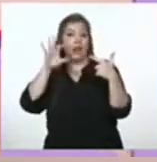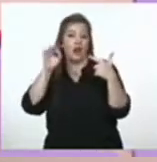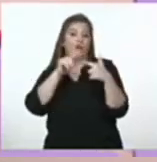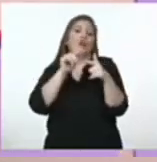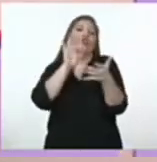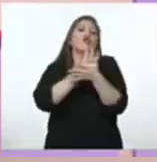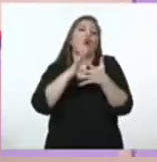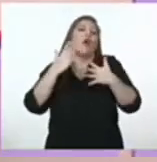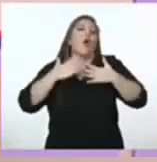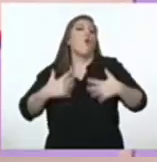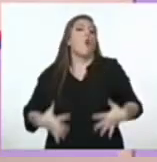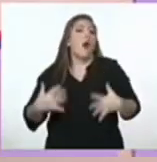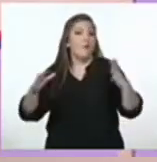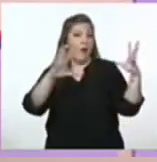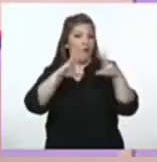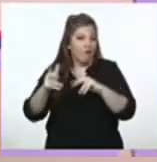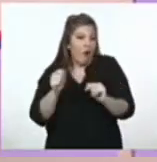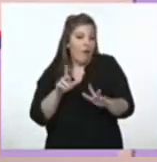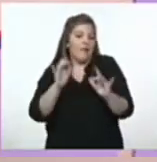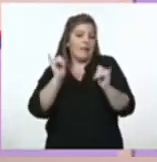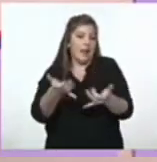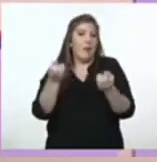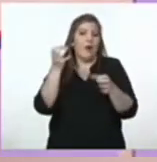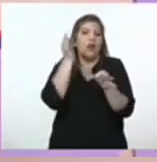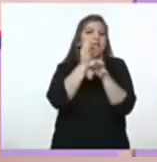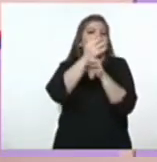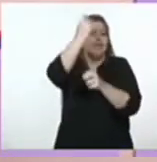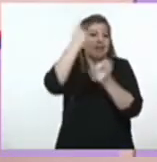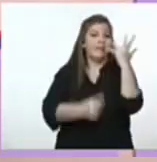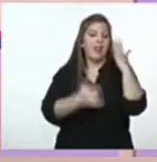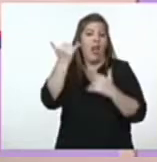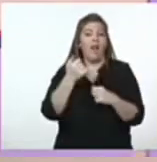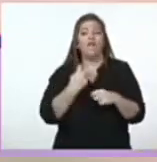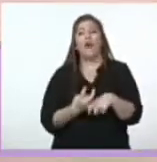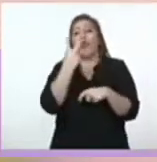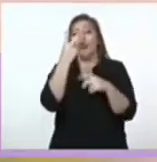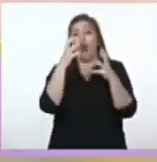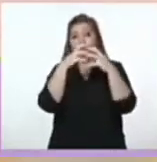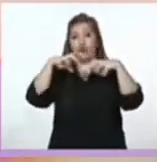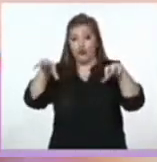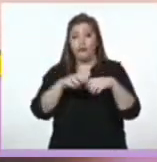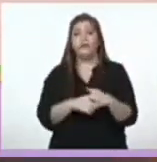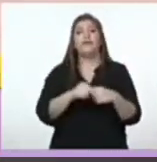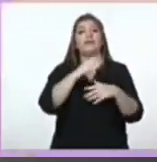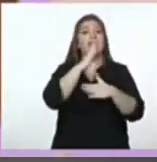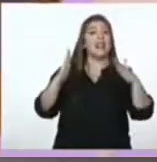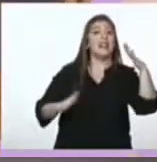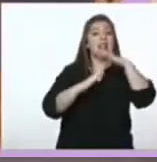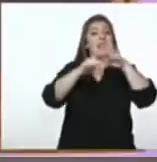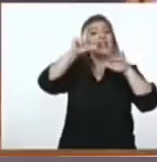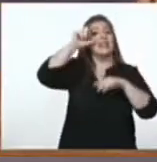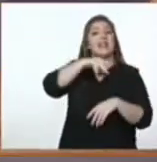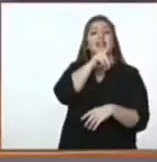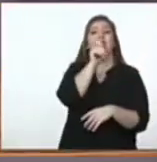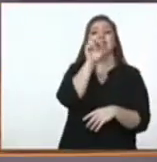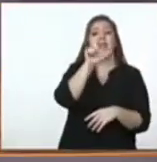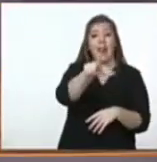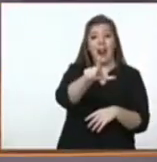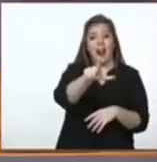clasificaciones, por supuesto. Desde el punto de vista anatómico lo dividimos en dos. En el sistema nervioso central voy a poner solamente